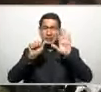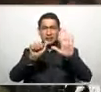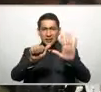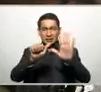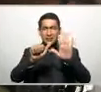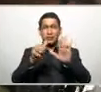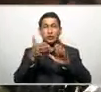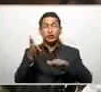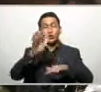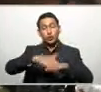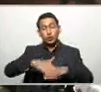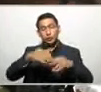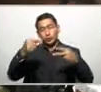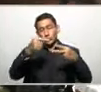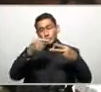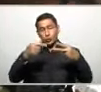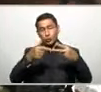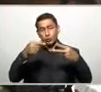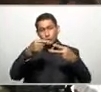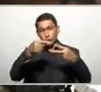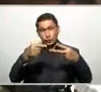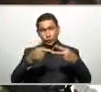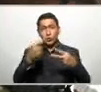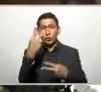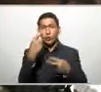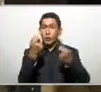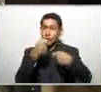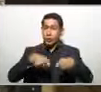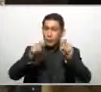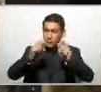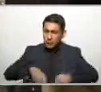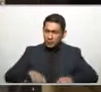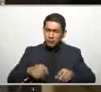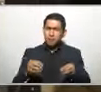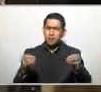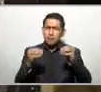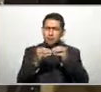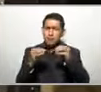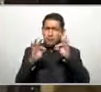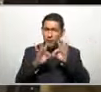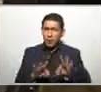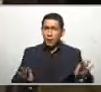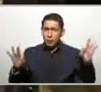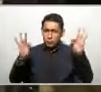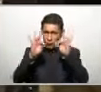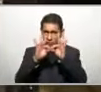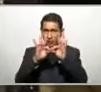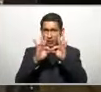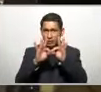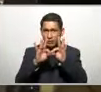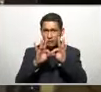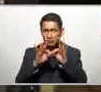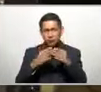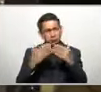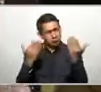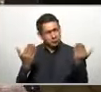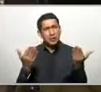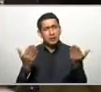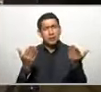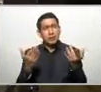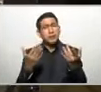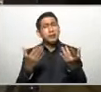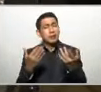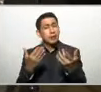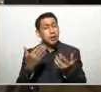con sus dos numerales que guardan relación a dos convenios importantes y que ambos también mantienen una fuerte relación porque se enfocan